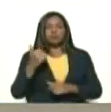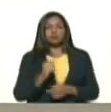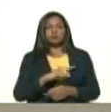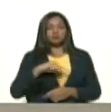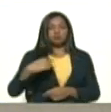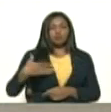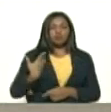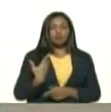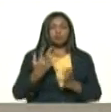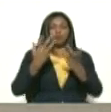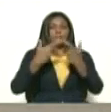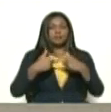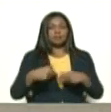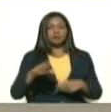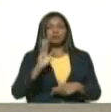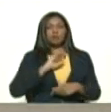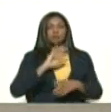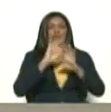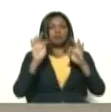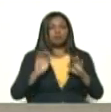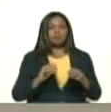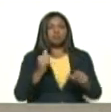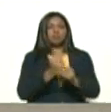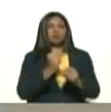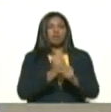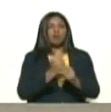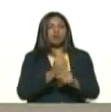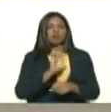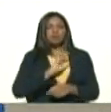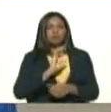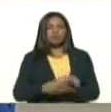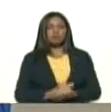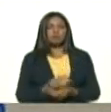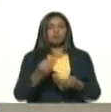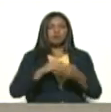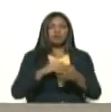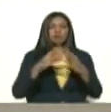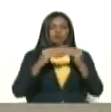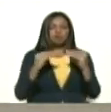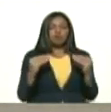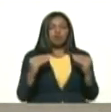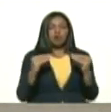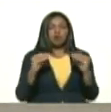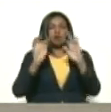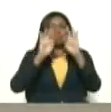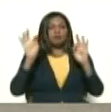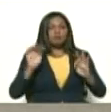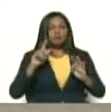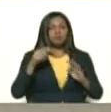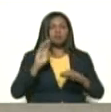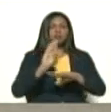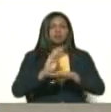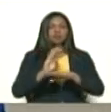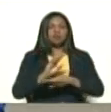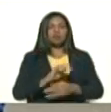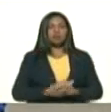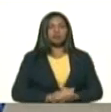podemos, con los empresarios, con la clase obrera, establecer todos los mecanismos de